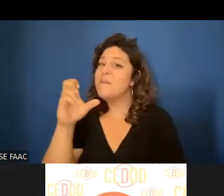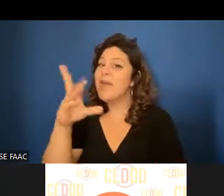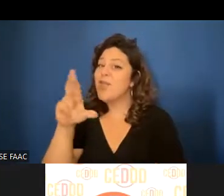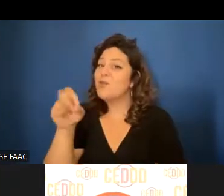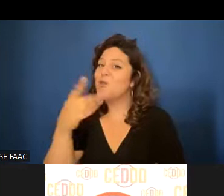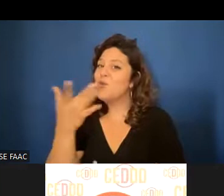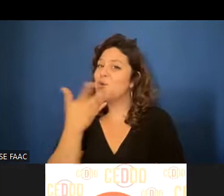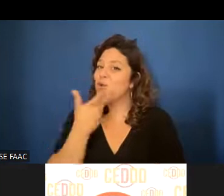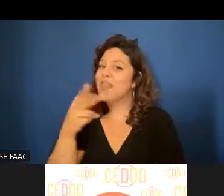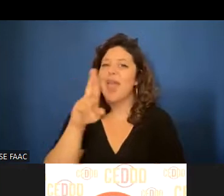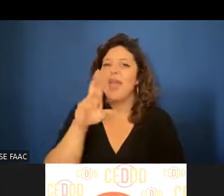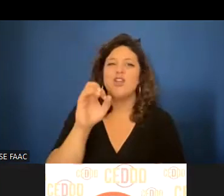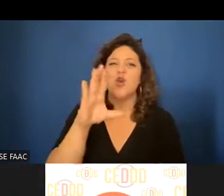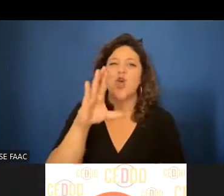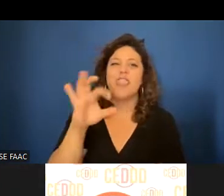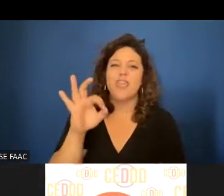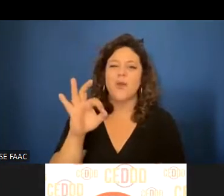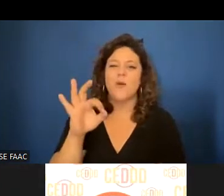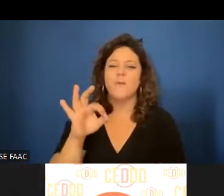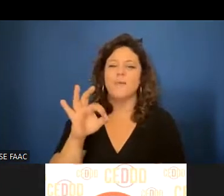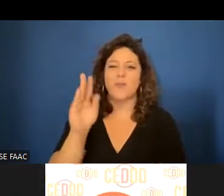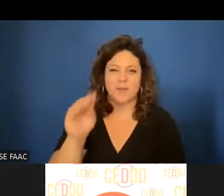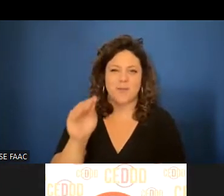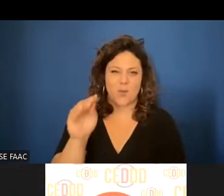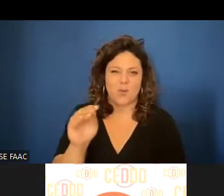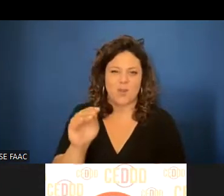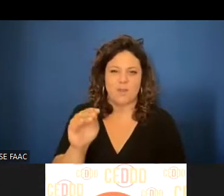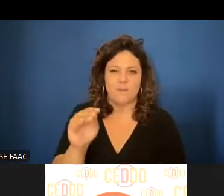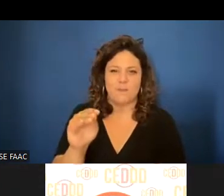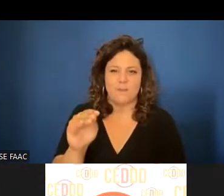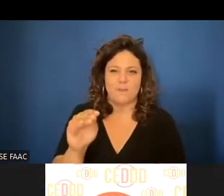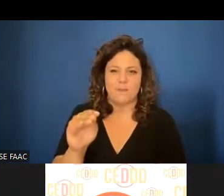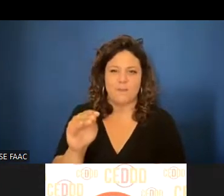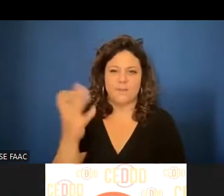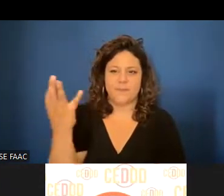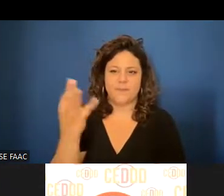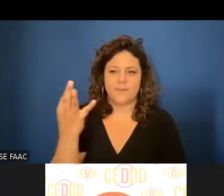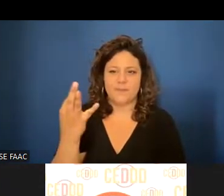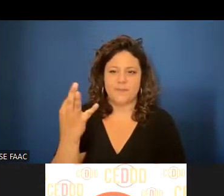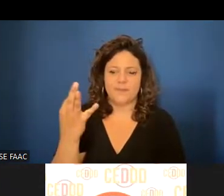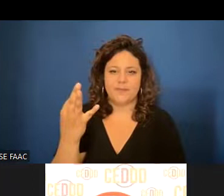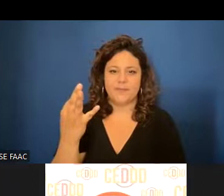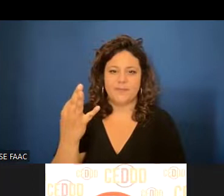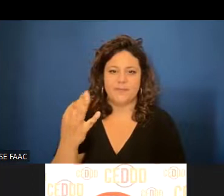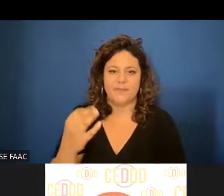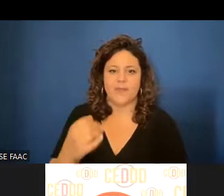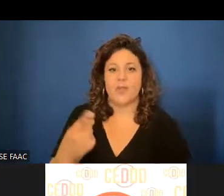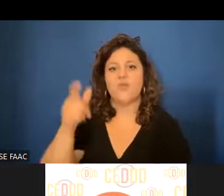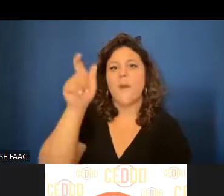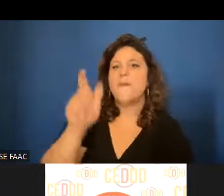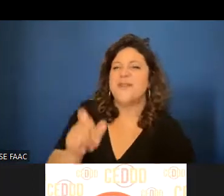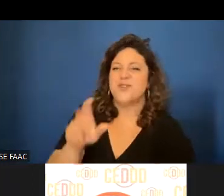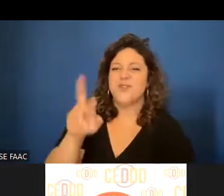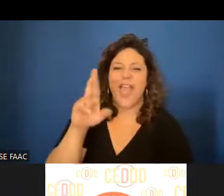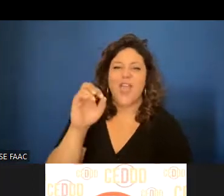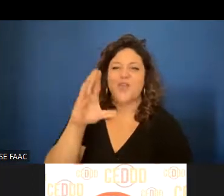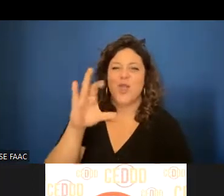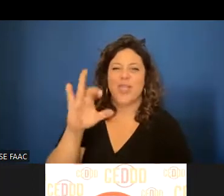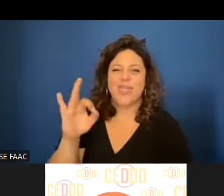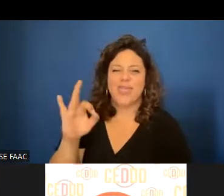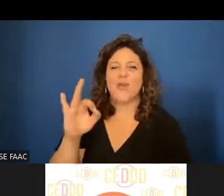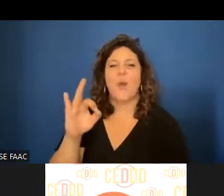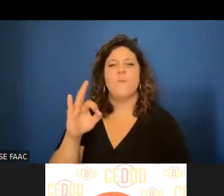sector, y entonces son cuestiones y leyes que afectan directamente a las personas con discapacidad, y creo que eso, que se está dando